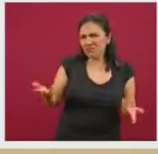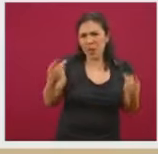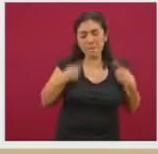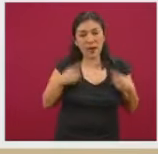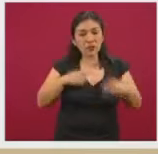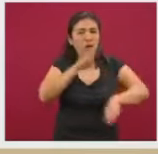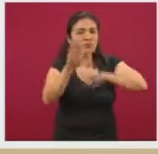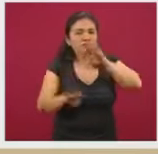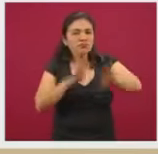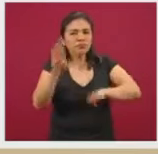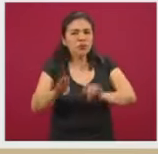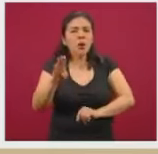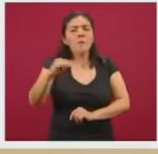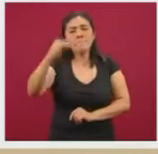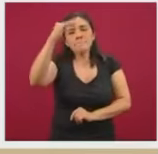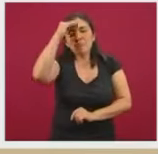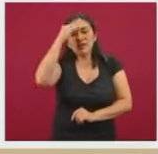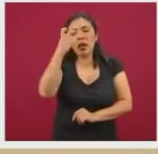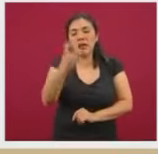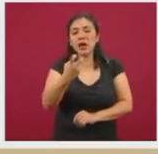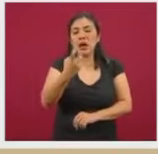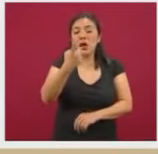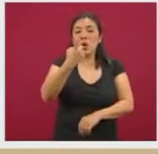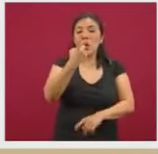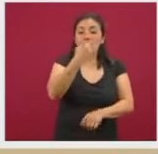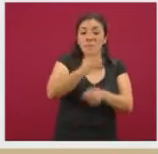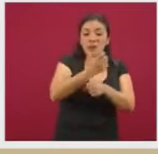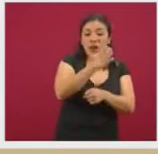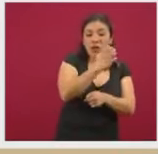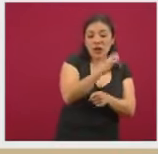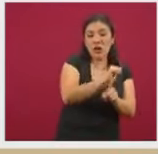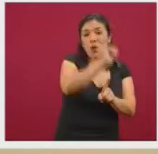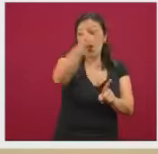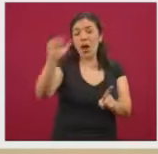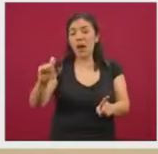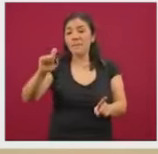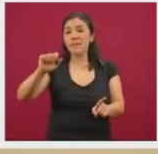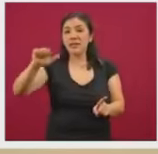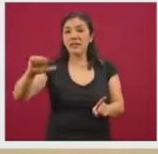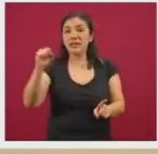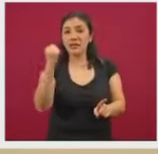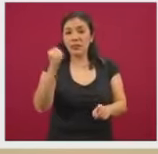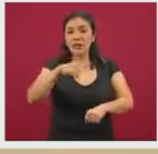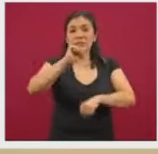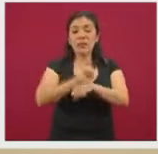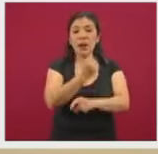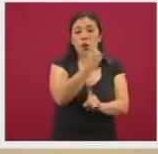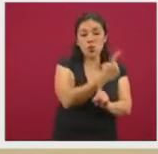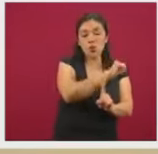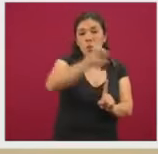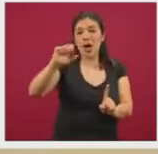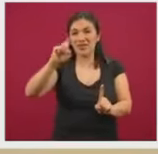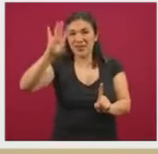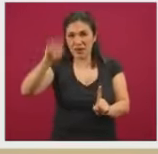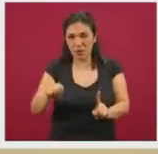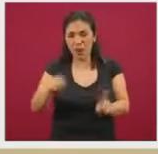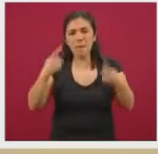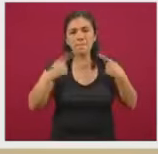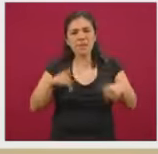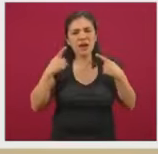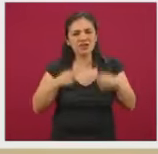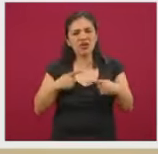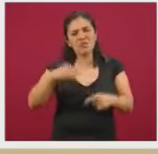defunciones esperadas de la semana del 1 de enero al 26 de septiembre, de la semana 1 a la 39, las defunciones